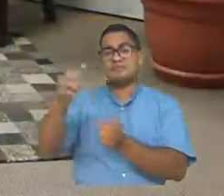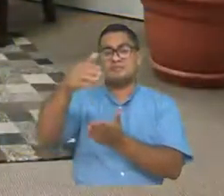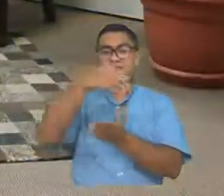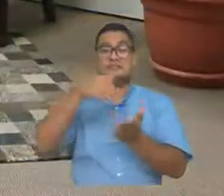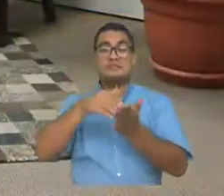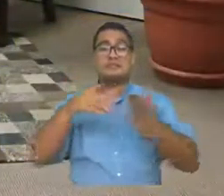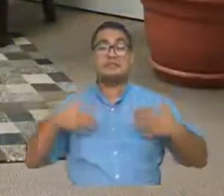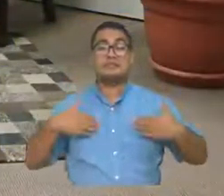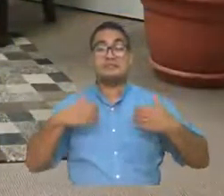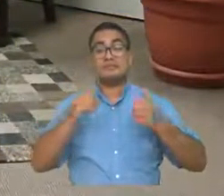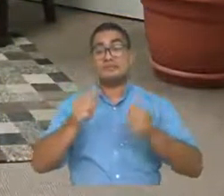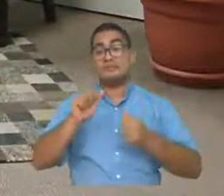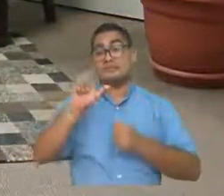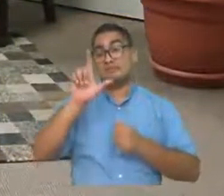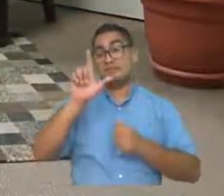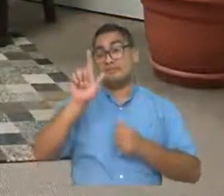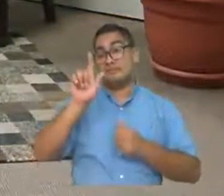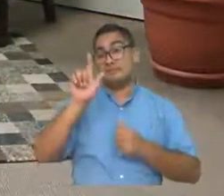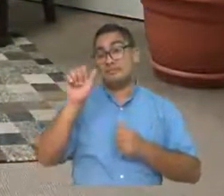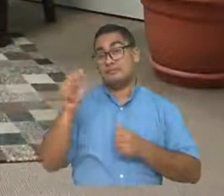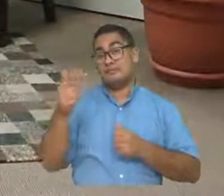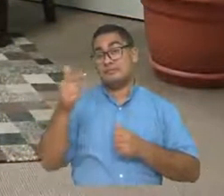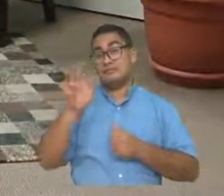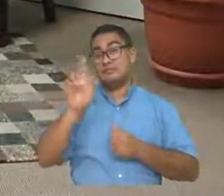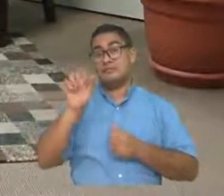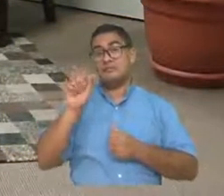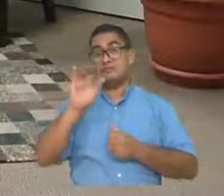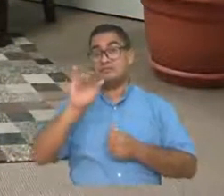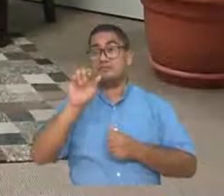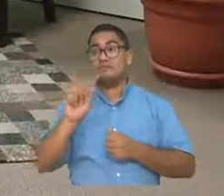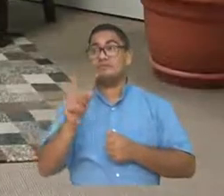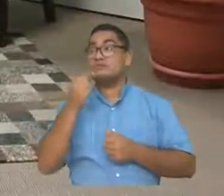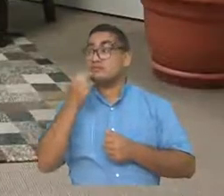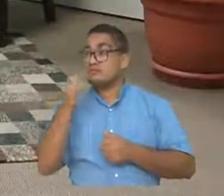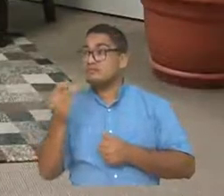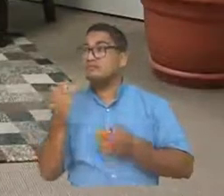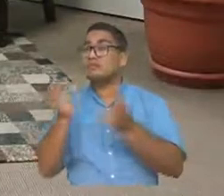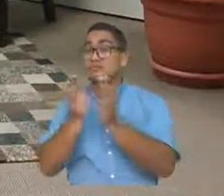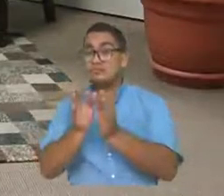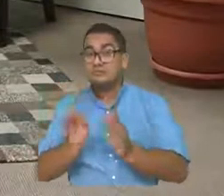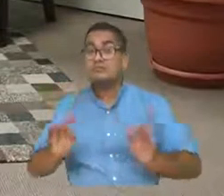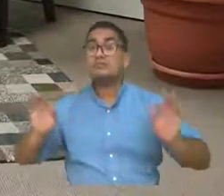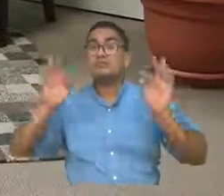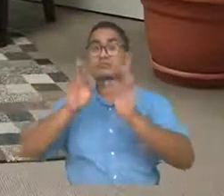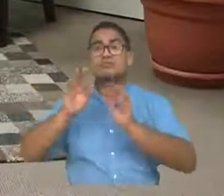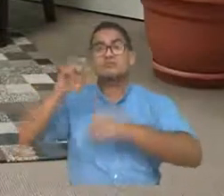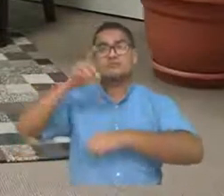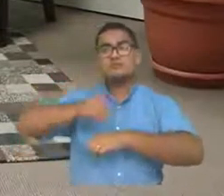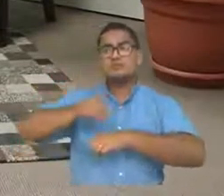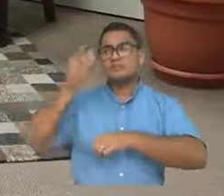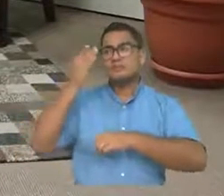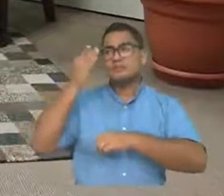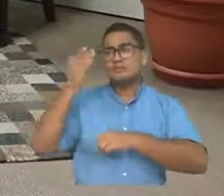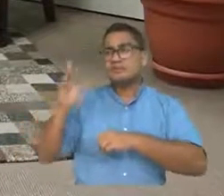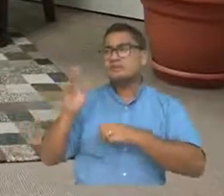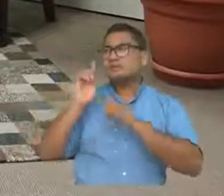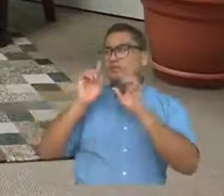y pacientes asintomáticos. Tenemos a la doctora Carla Álvarez, quien es epidemióloga del Centro de